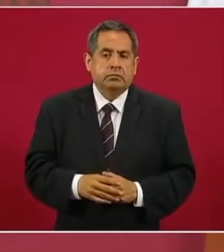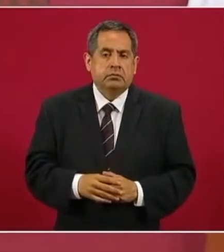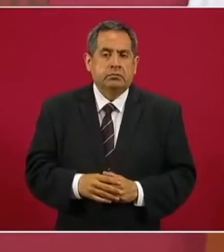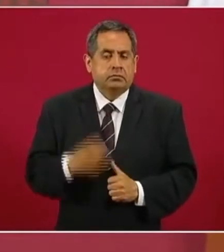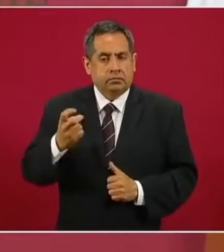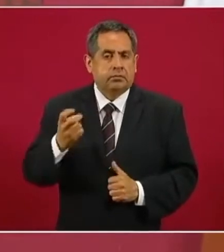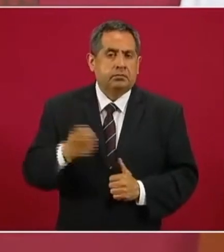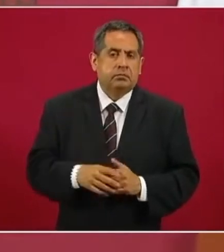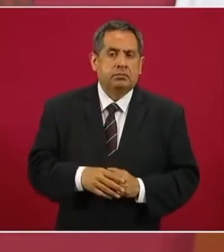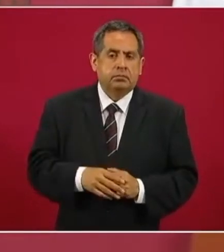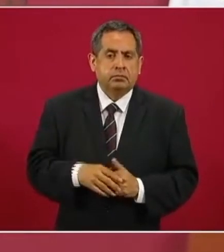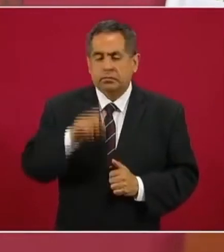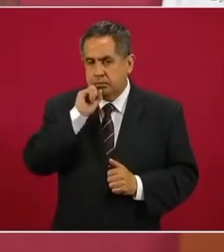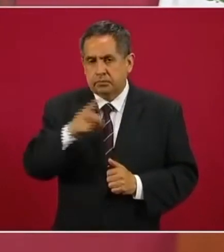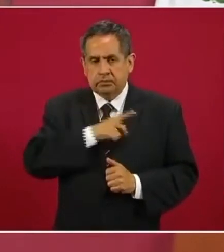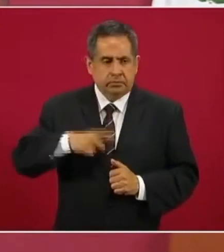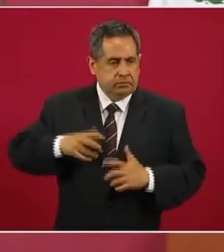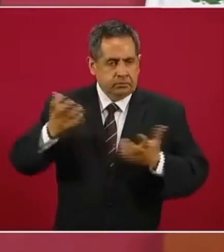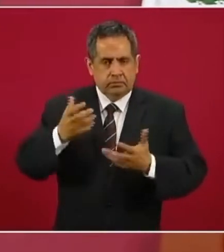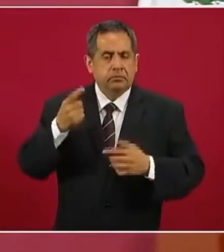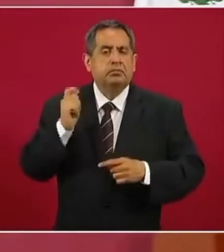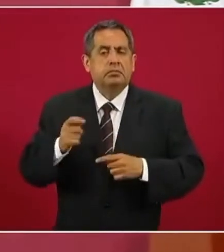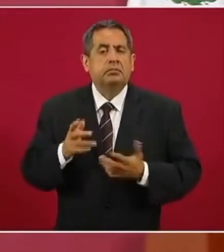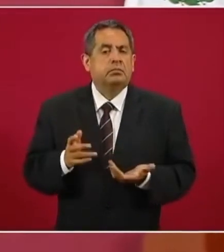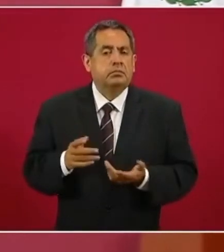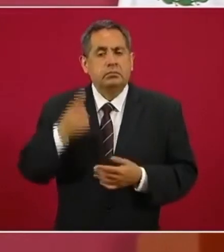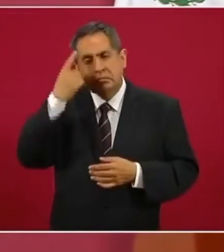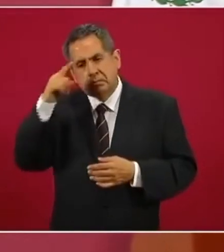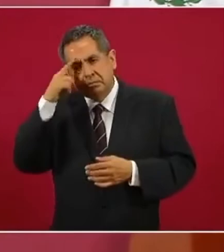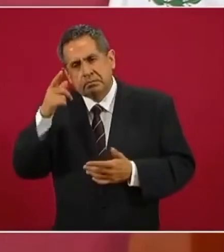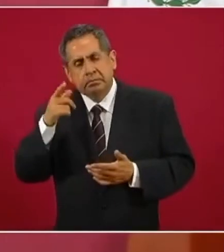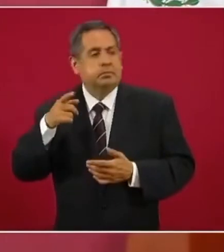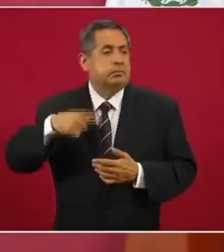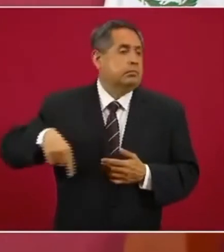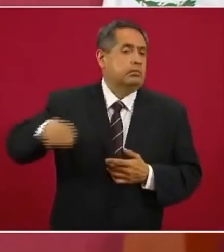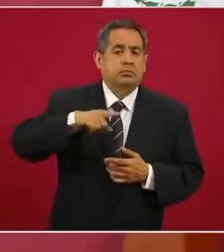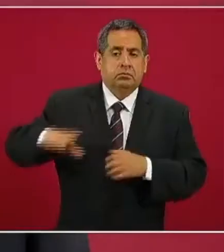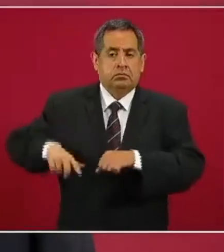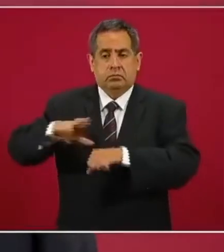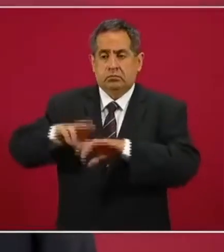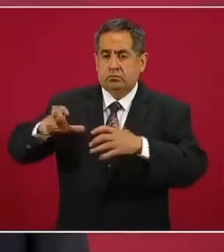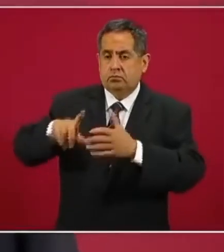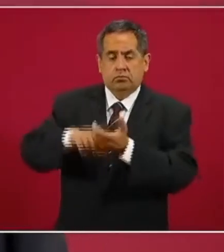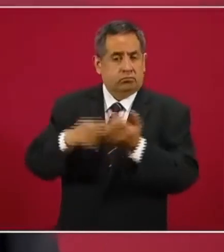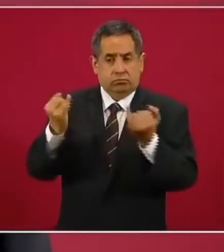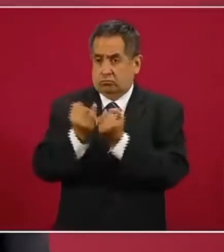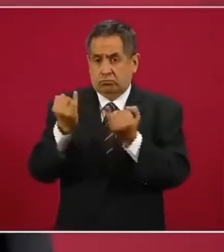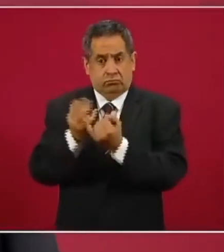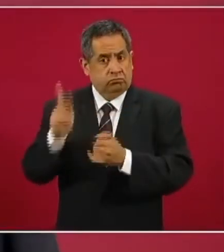Y tenemos que actuar así para que los gobernadores hagan lo propio.